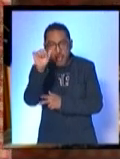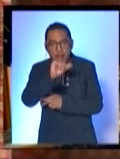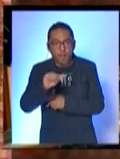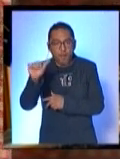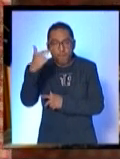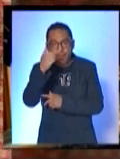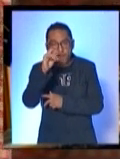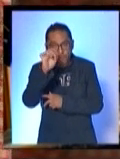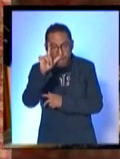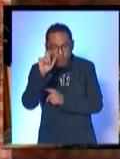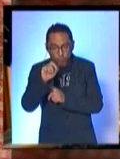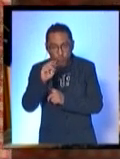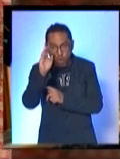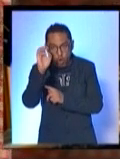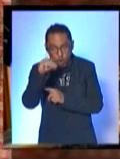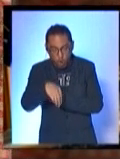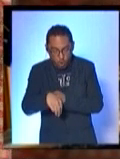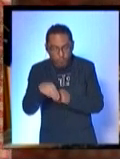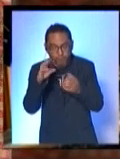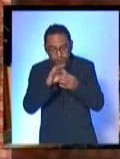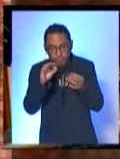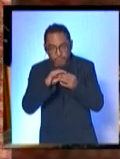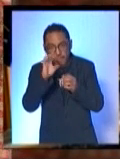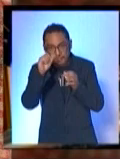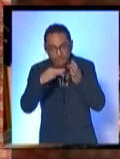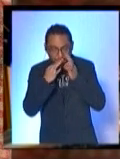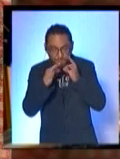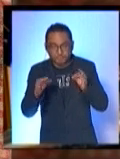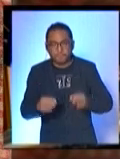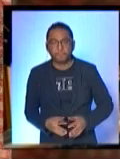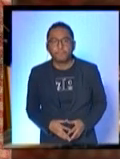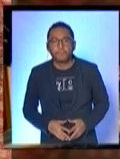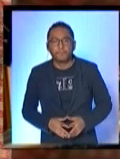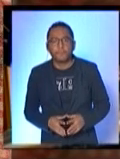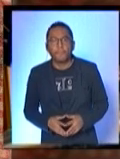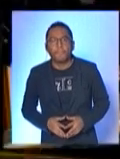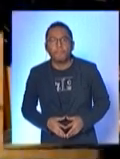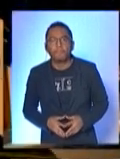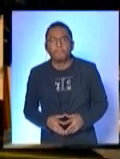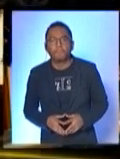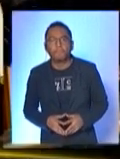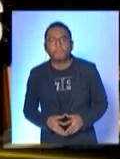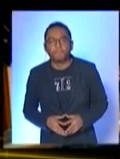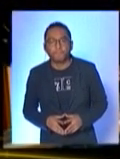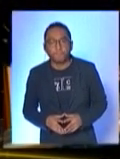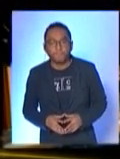revistaclarimonda@gmail.com. Con información de Astrid del Ángel, SM Noticias.